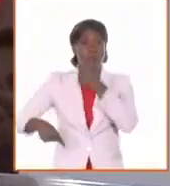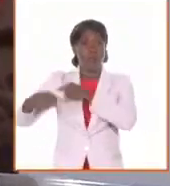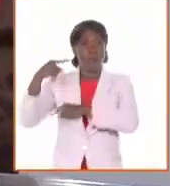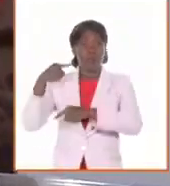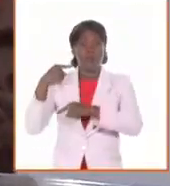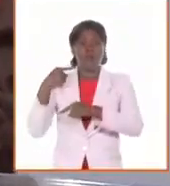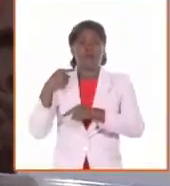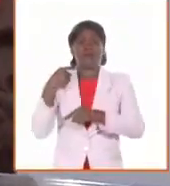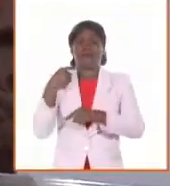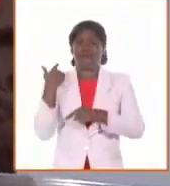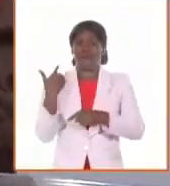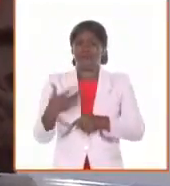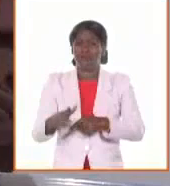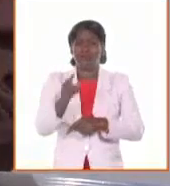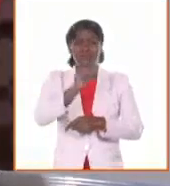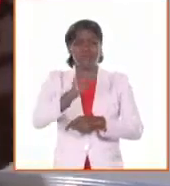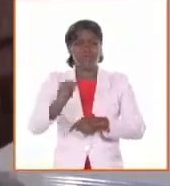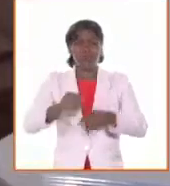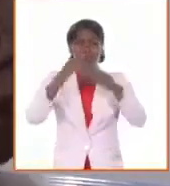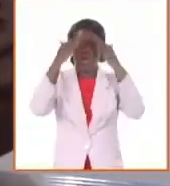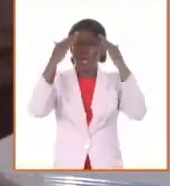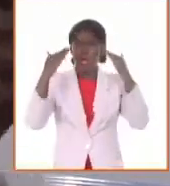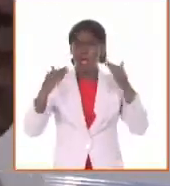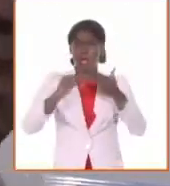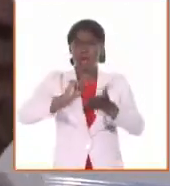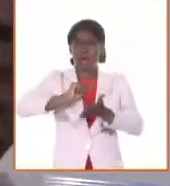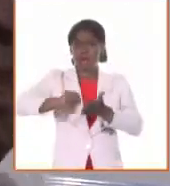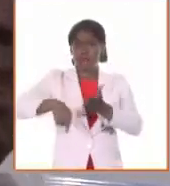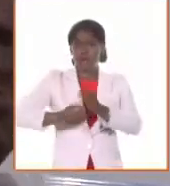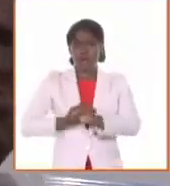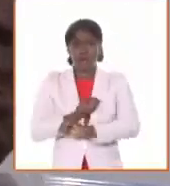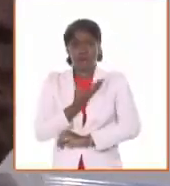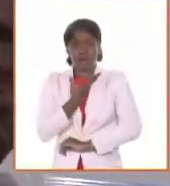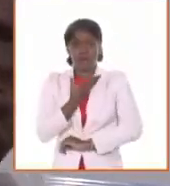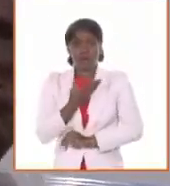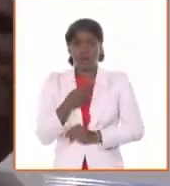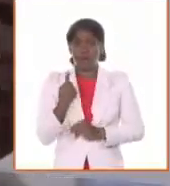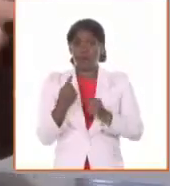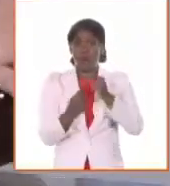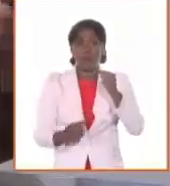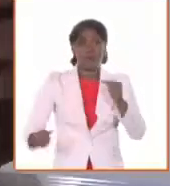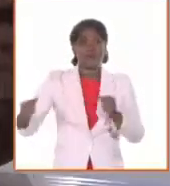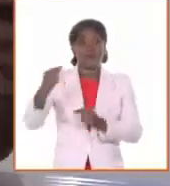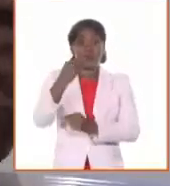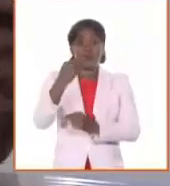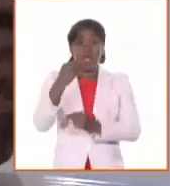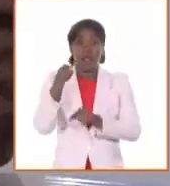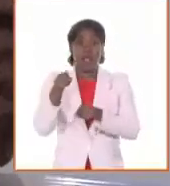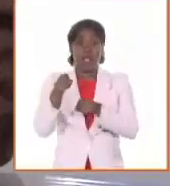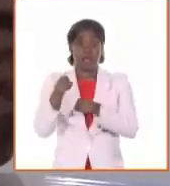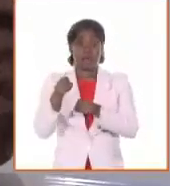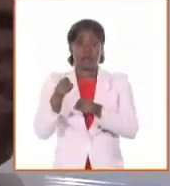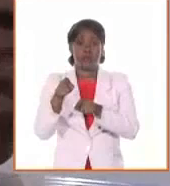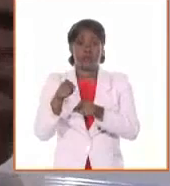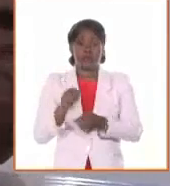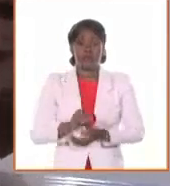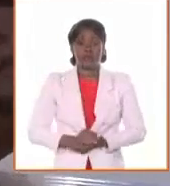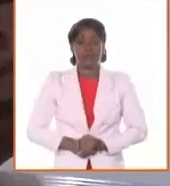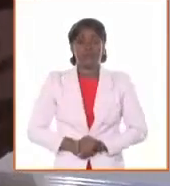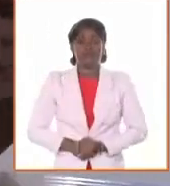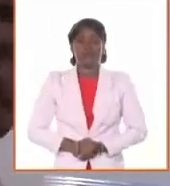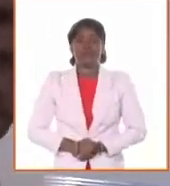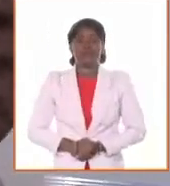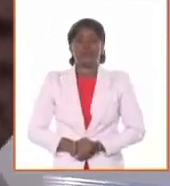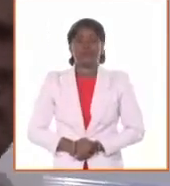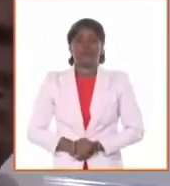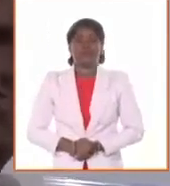y los palacios de los matrimonios por ejemplo nosotros hoy lo estamos propiciando ahorita se me olvidaba comentarte